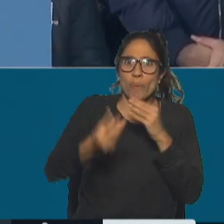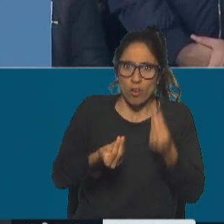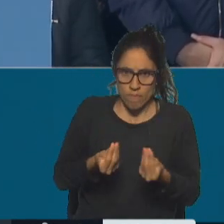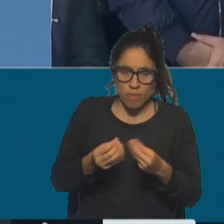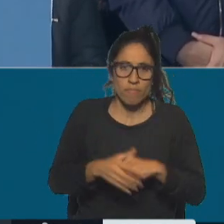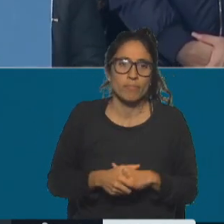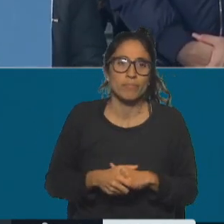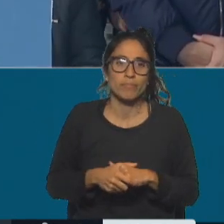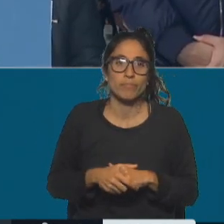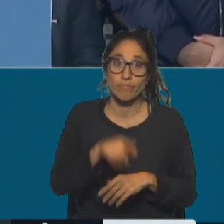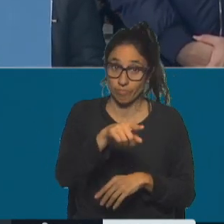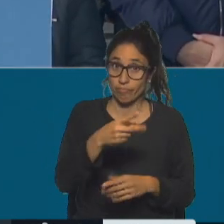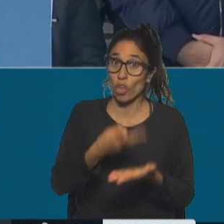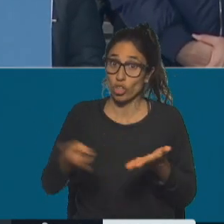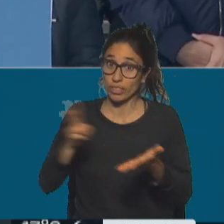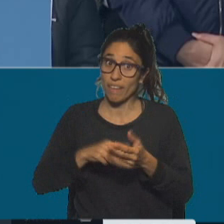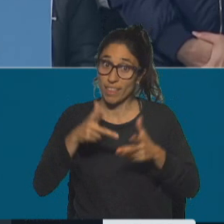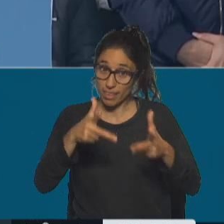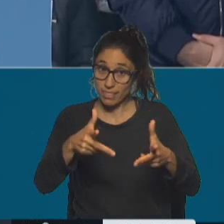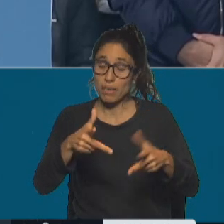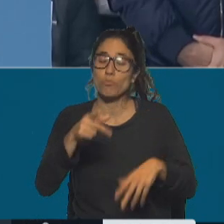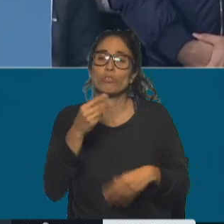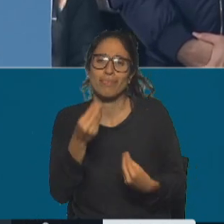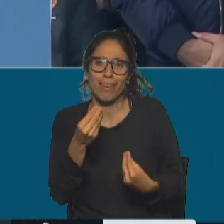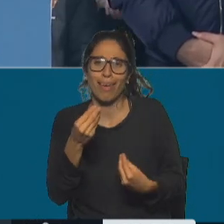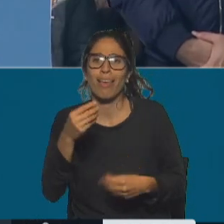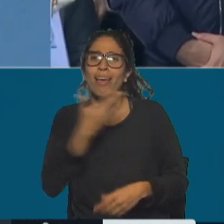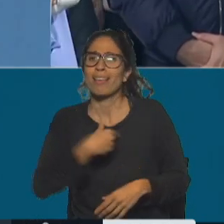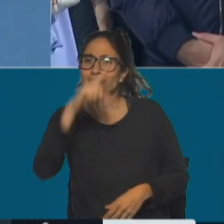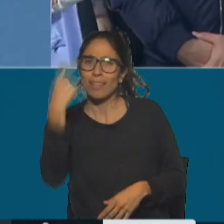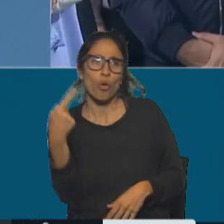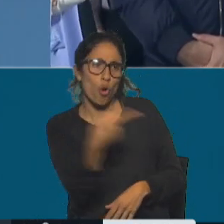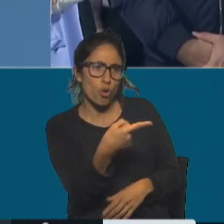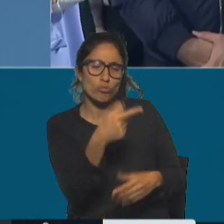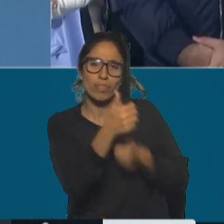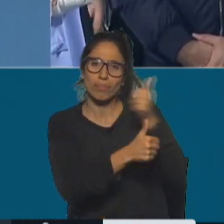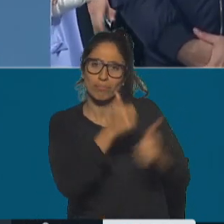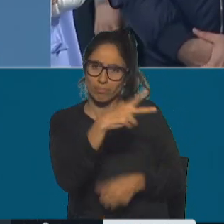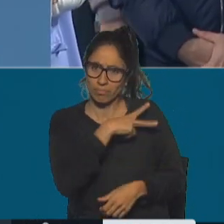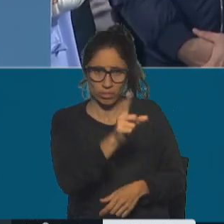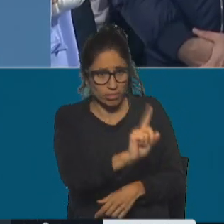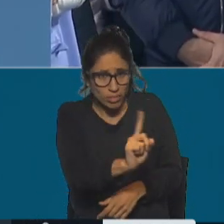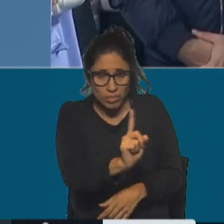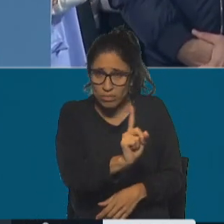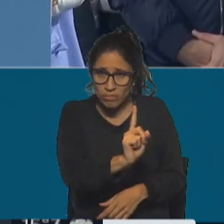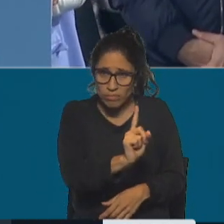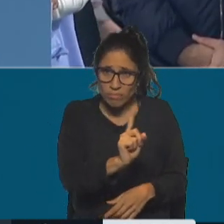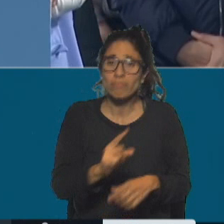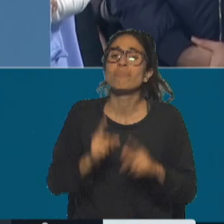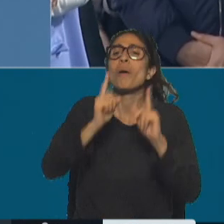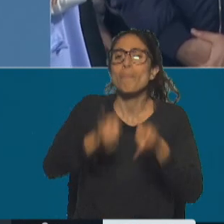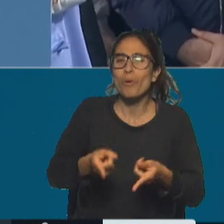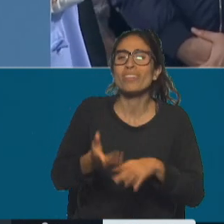historia, ¿no? Digamos, de ahí, podría decir, de ahí venimos. Claro, por eso en un momento Cristina hacía referencia a la fortaleza del Estado, ¿no?